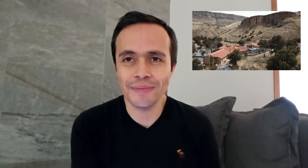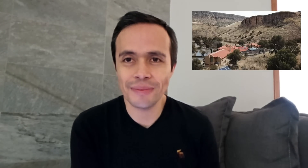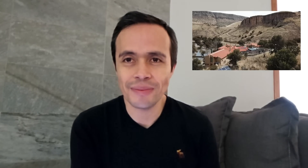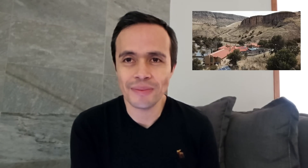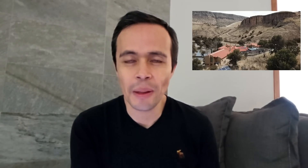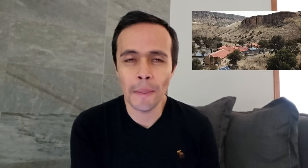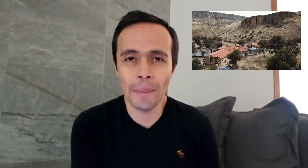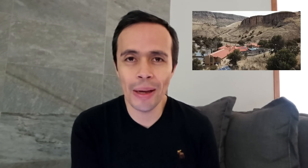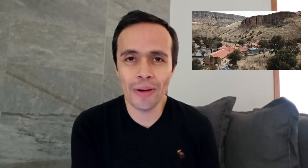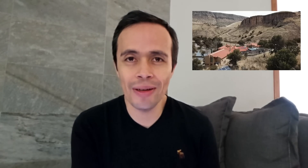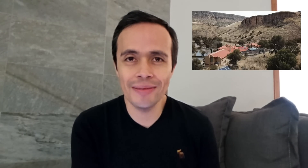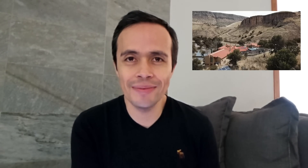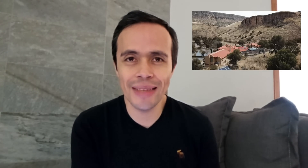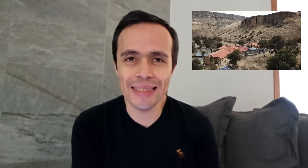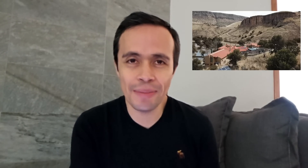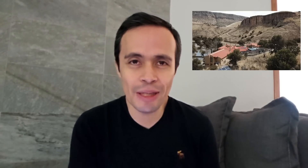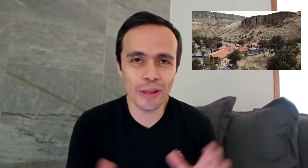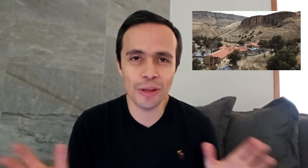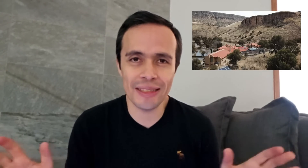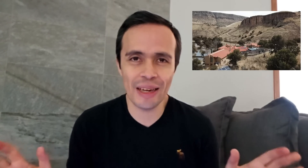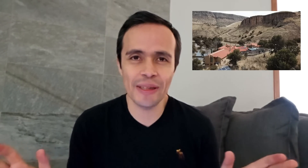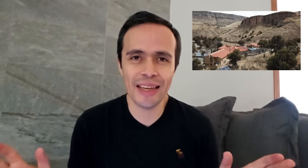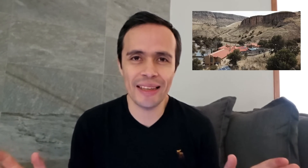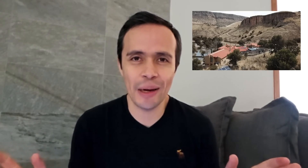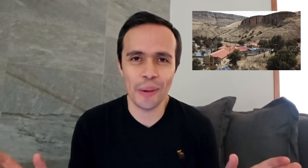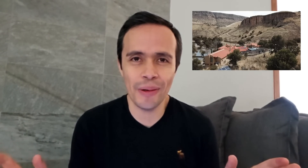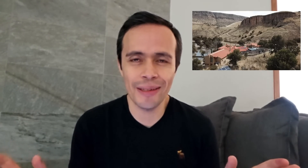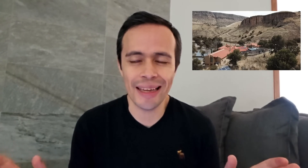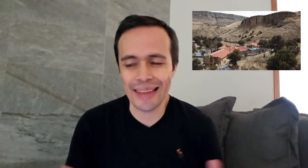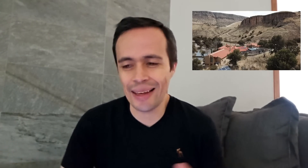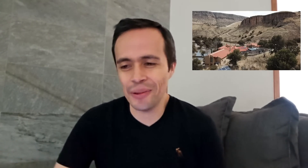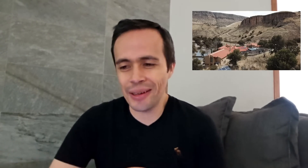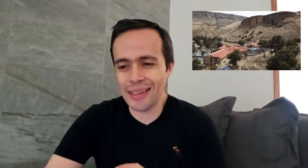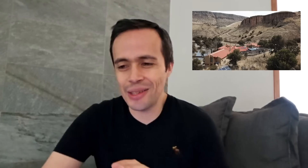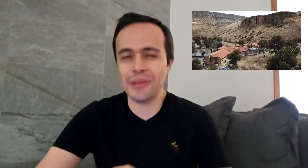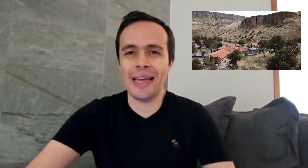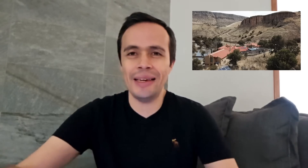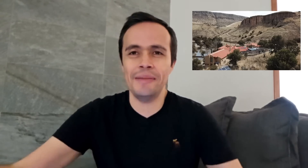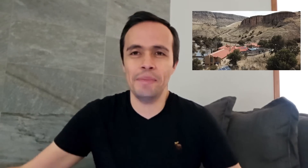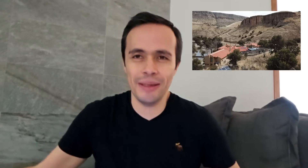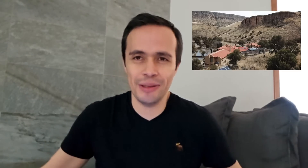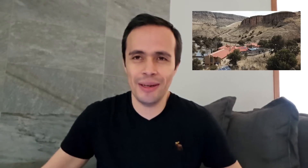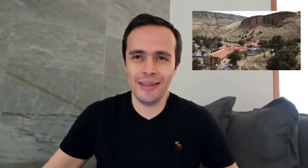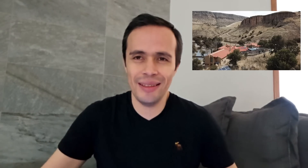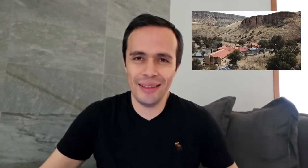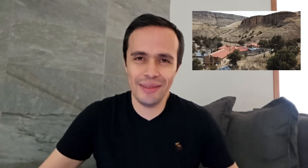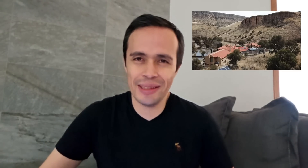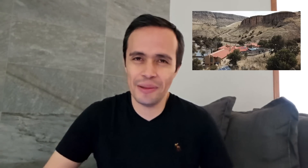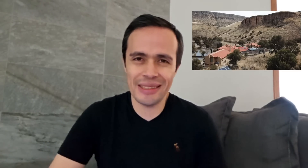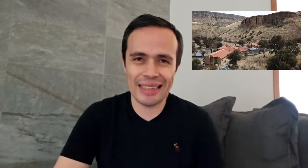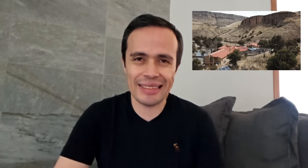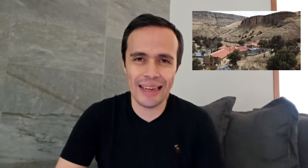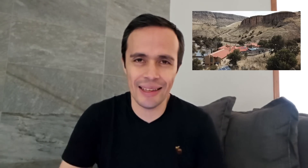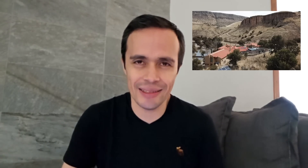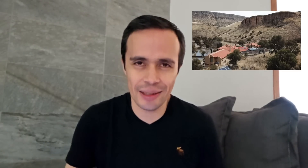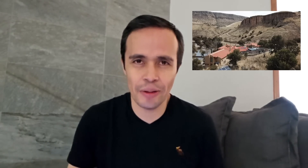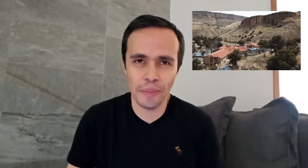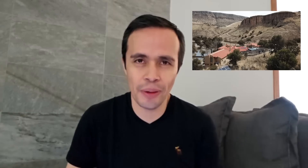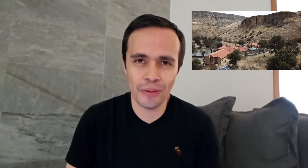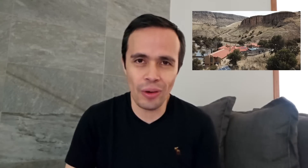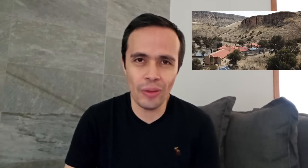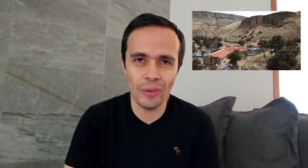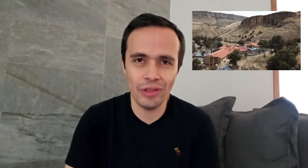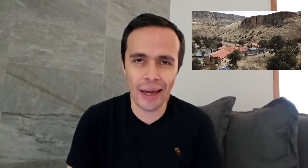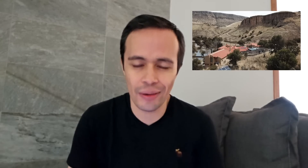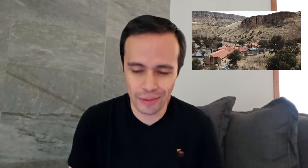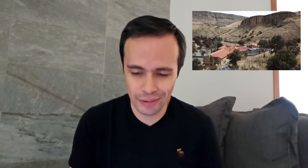Duarte. Pero en sí mismo esto ya sería un escándalo, ¿no? Que tenga un rancho tan impresionante de no sé cuántas hectáreas, se